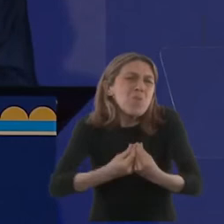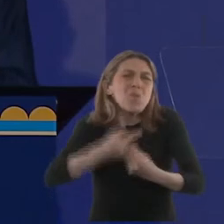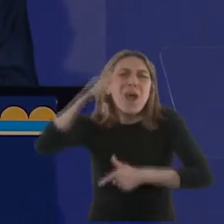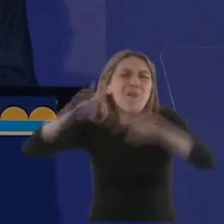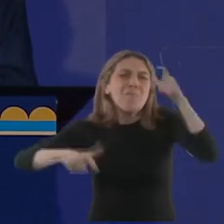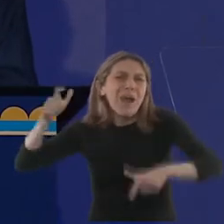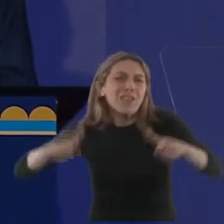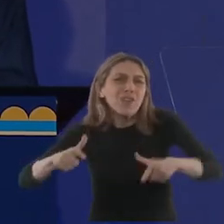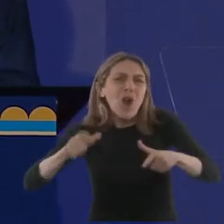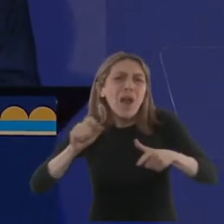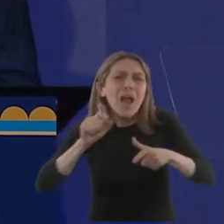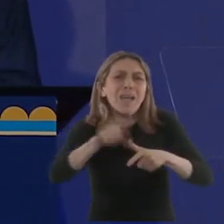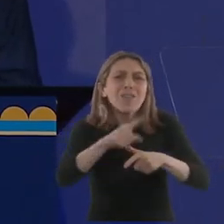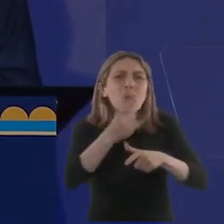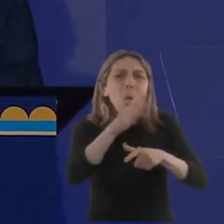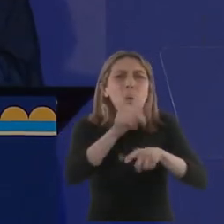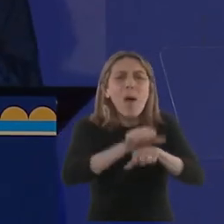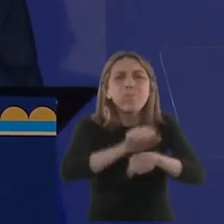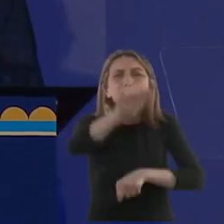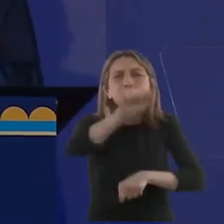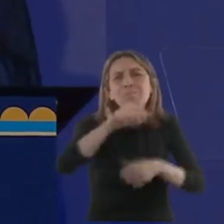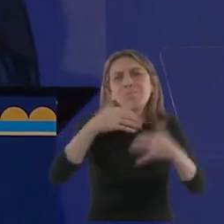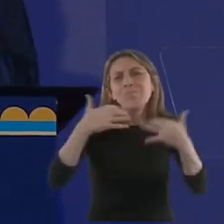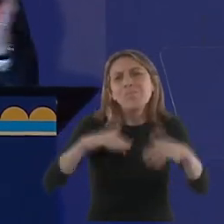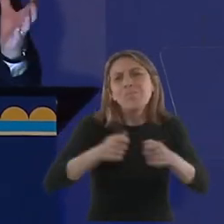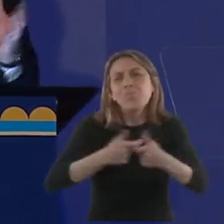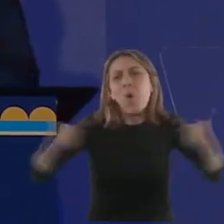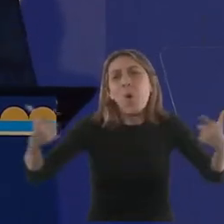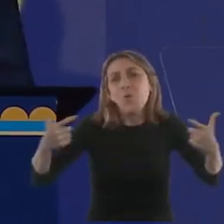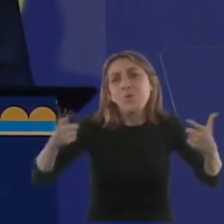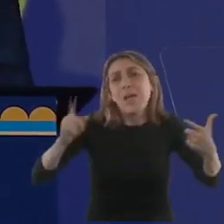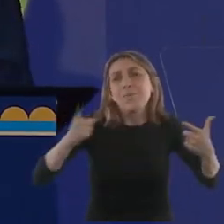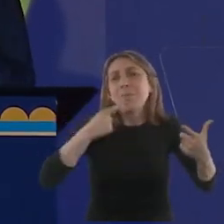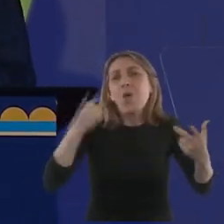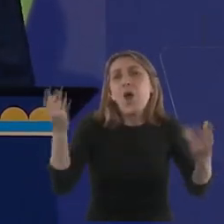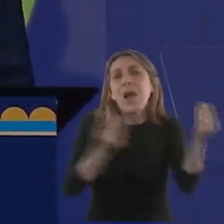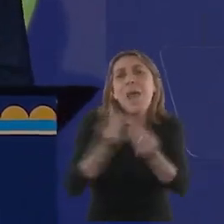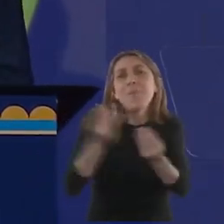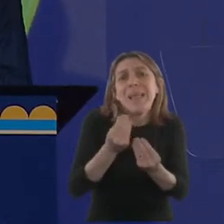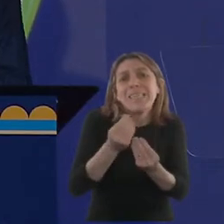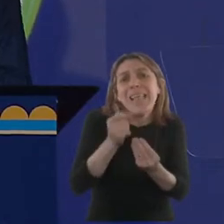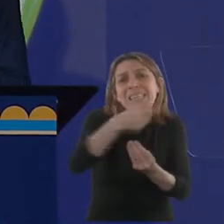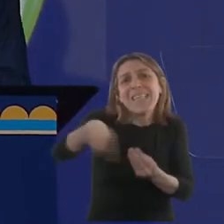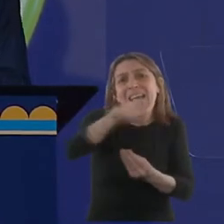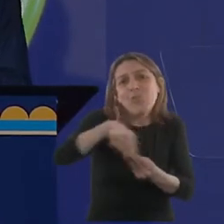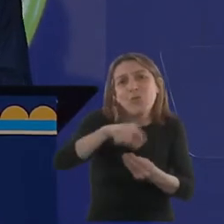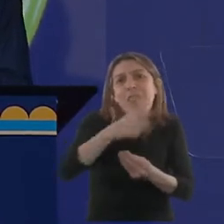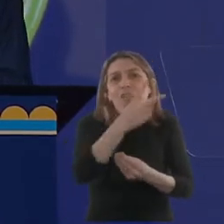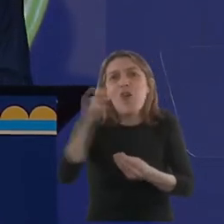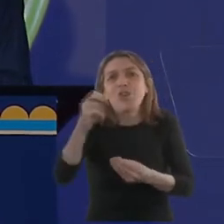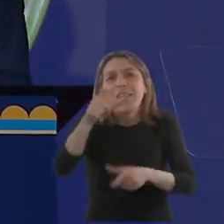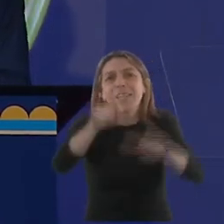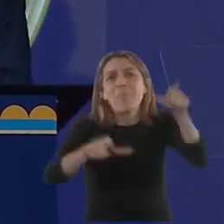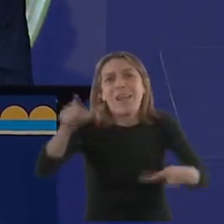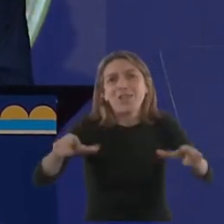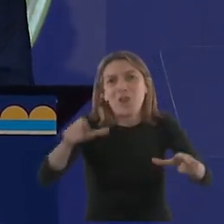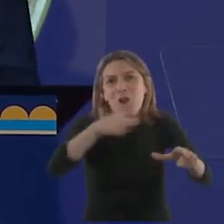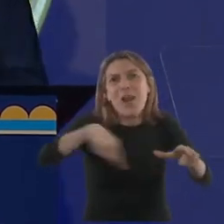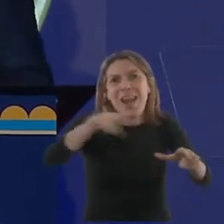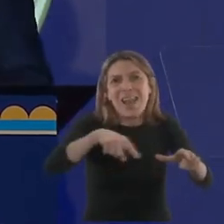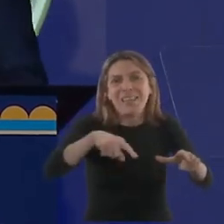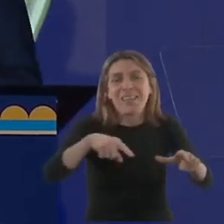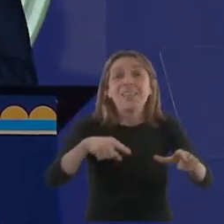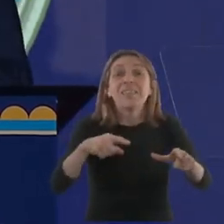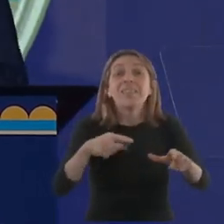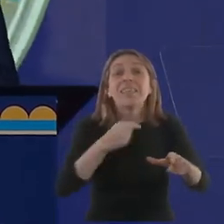y graduados de la UBA. En representación de todos ustedes, de las 200 homenajeados, queremos que